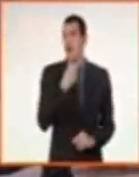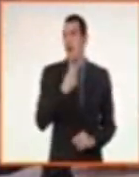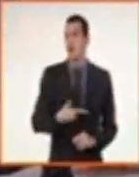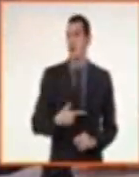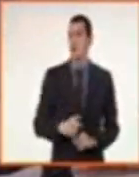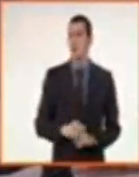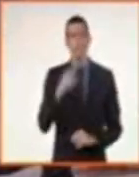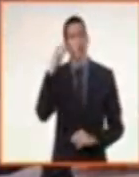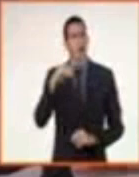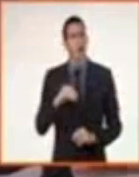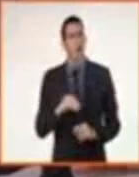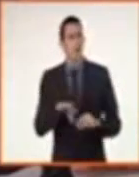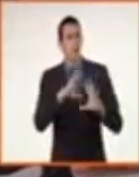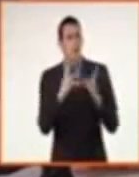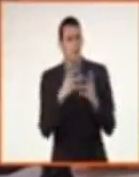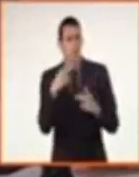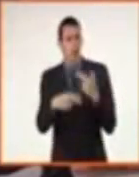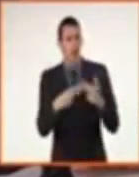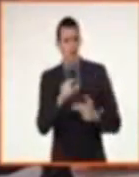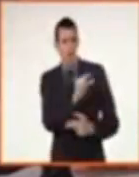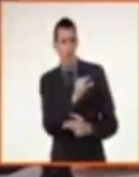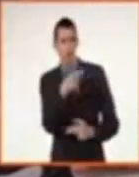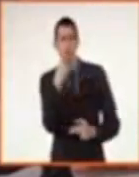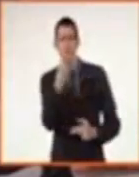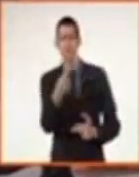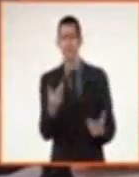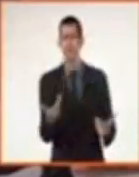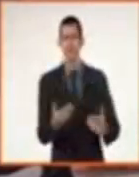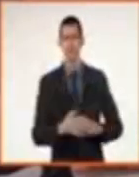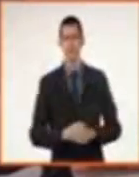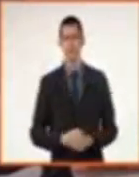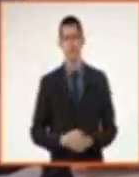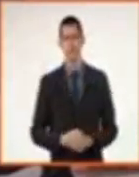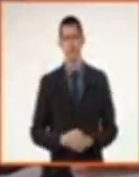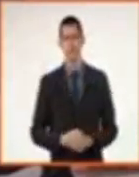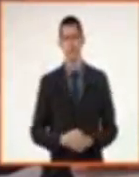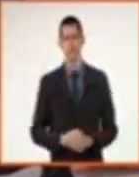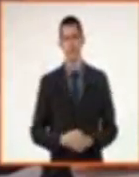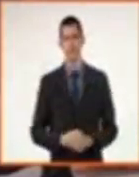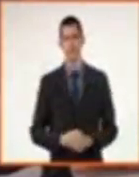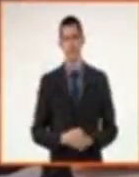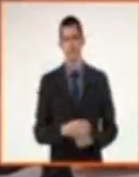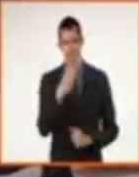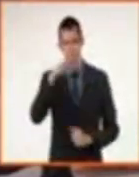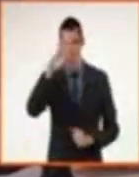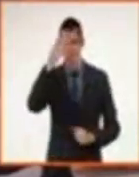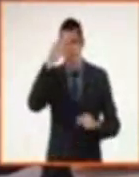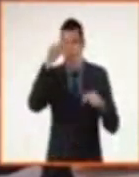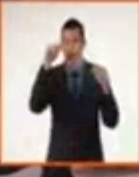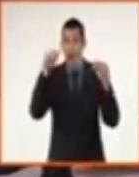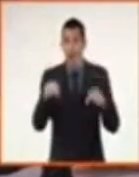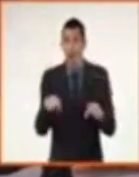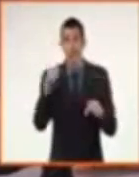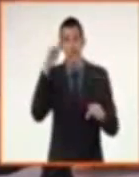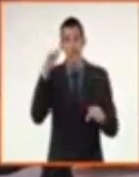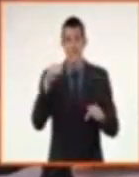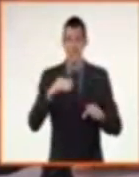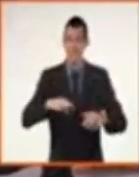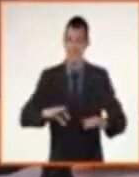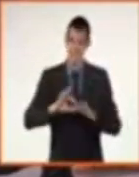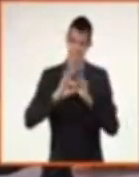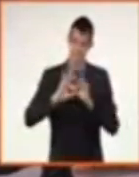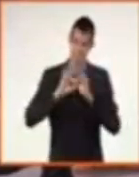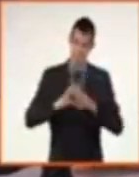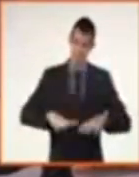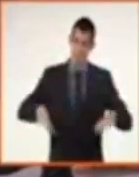a ese elemento que tú ahorita decías. Bueno, algunos señalaban hacer elecciones en estos tiempos, sí, en medio de las carencias, de